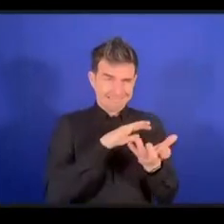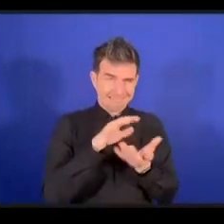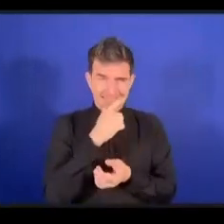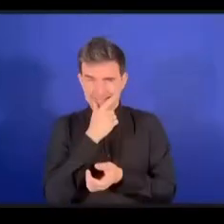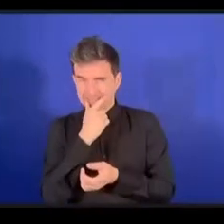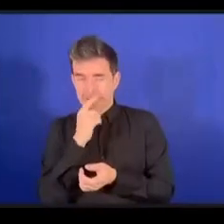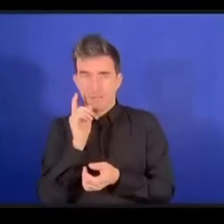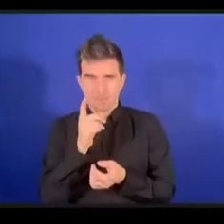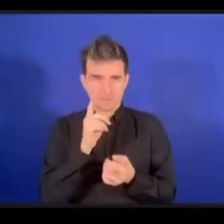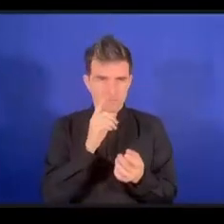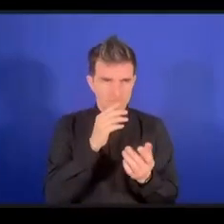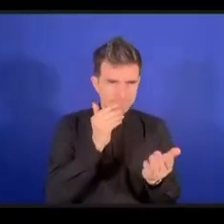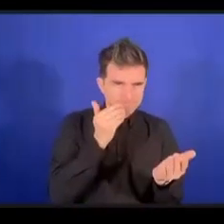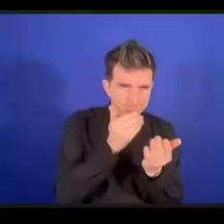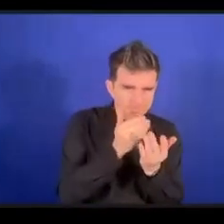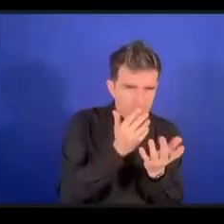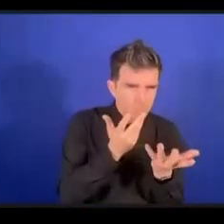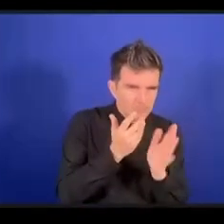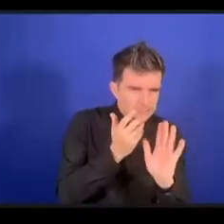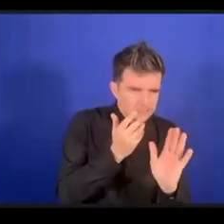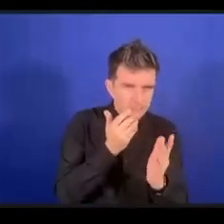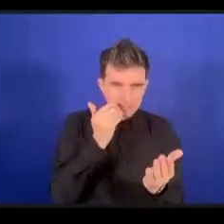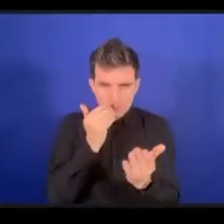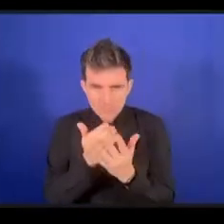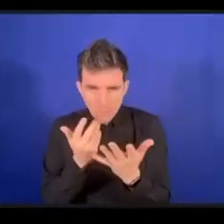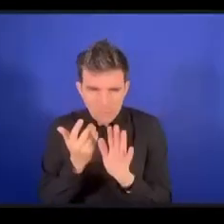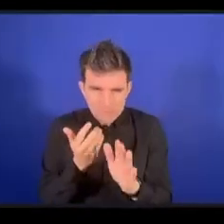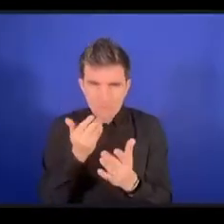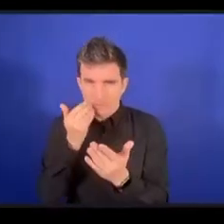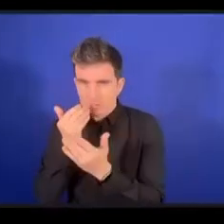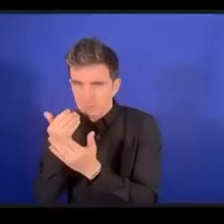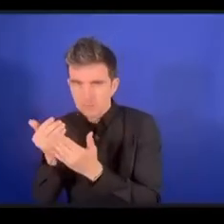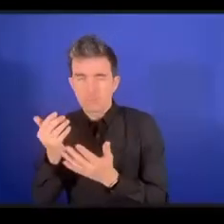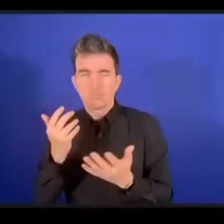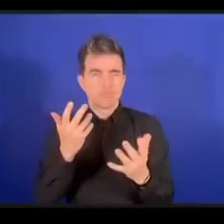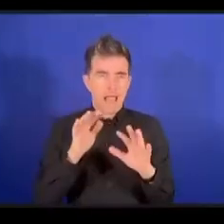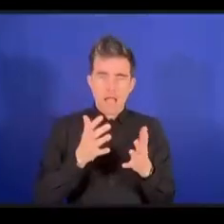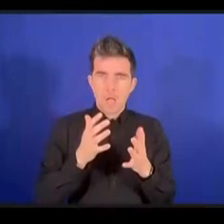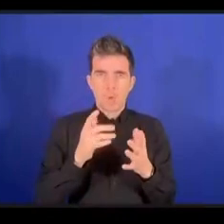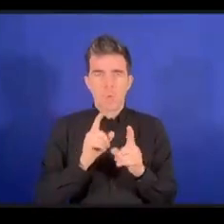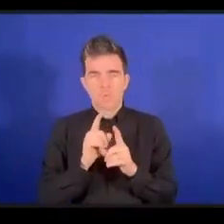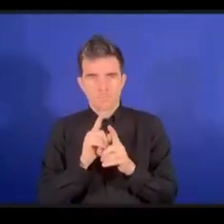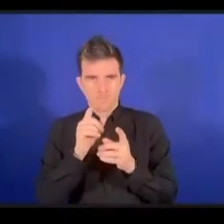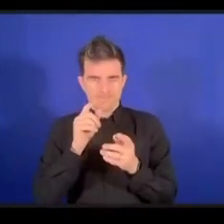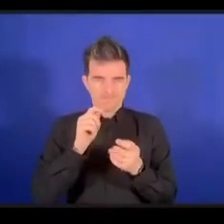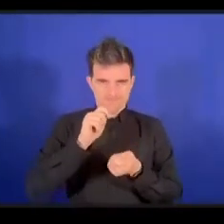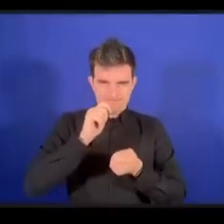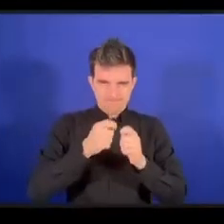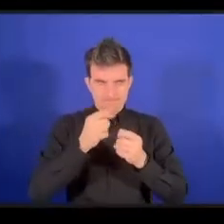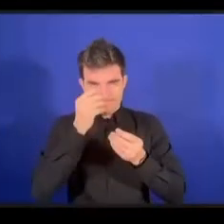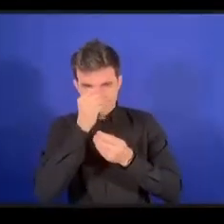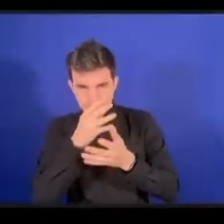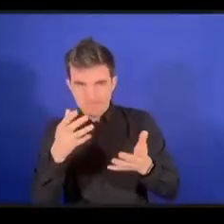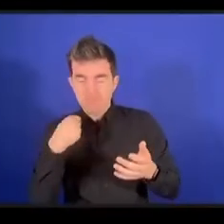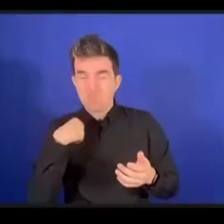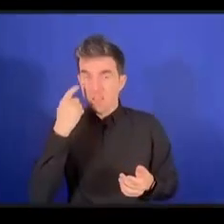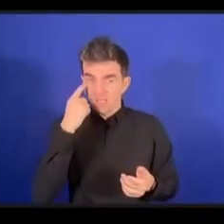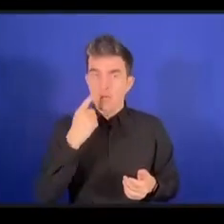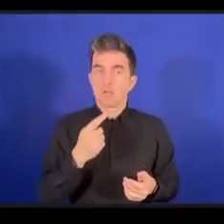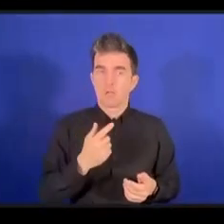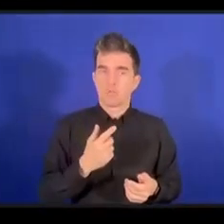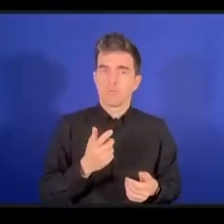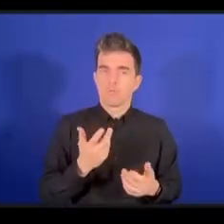cambiando el mensaje entre el igf y algunos sectores de la industria Porque